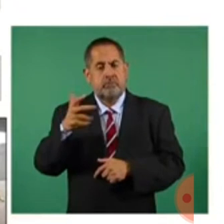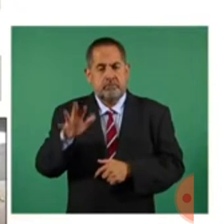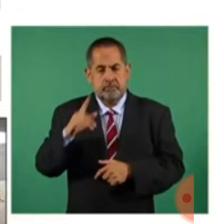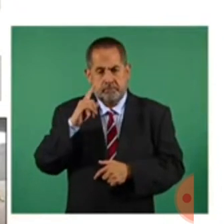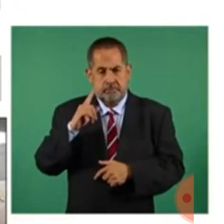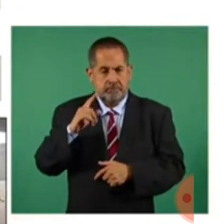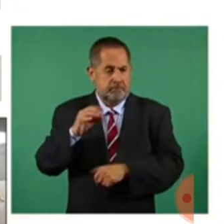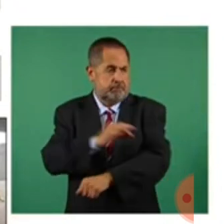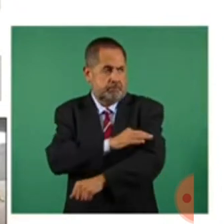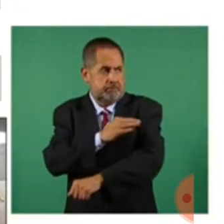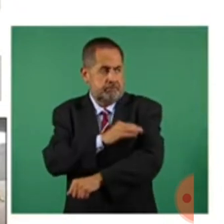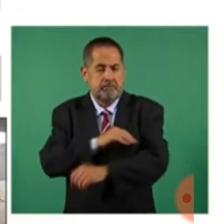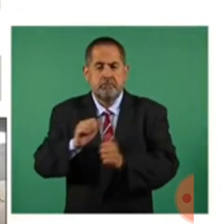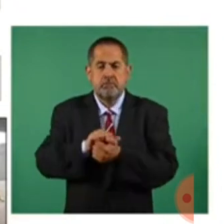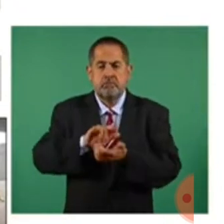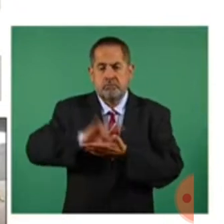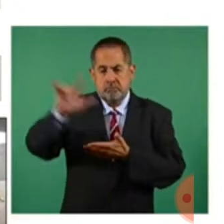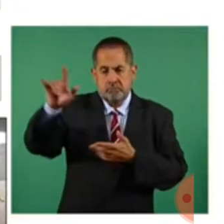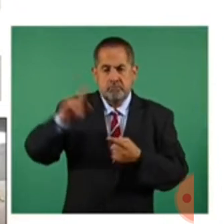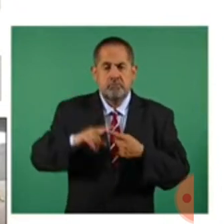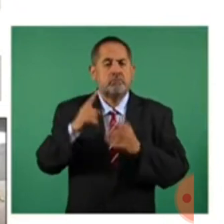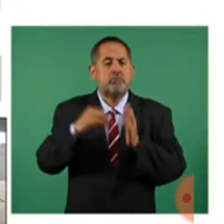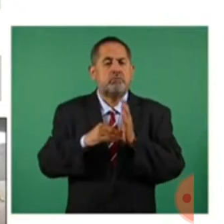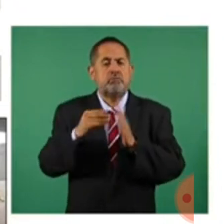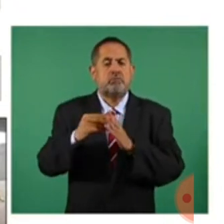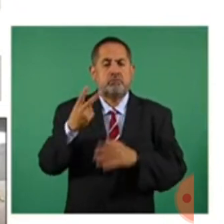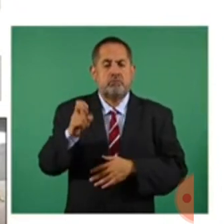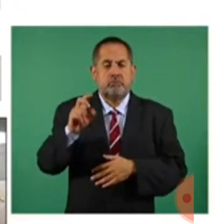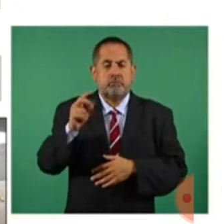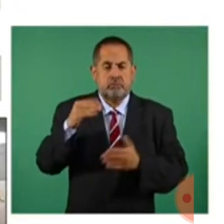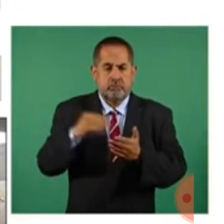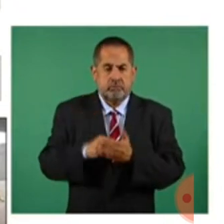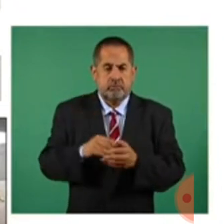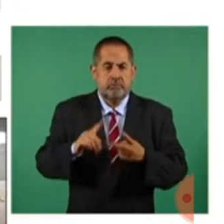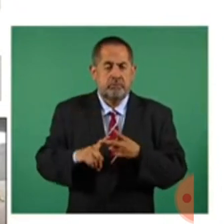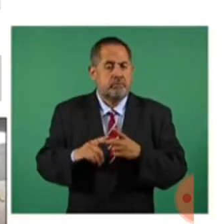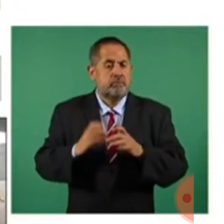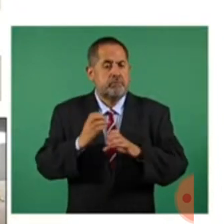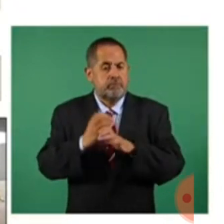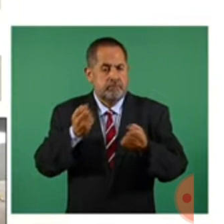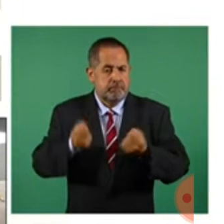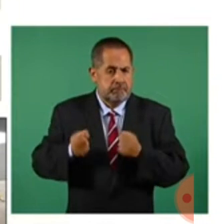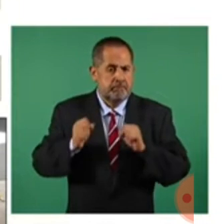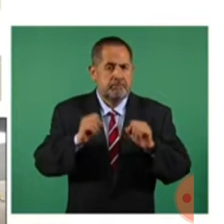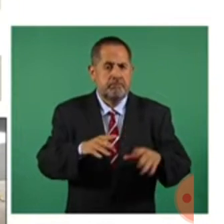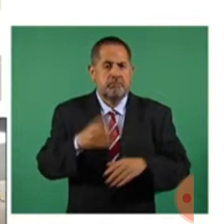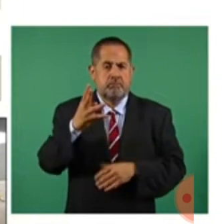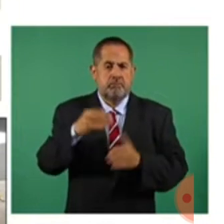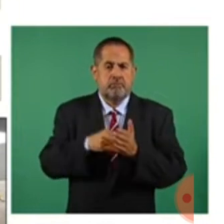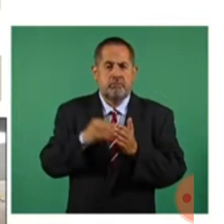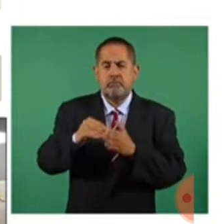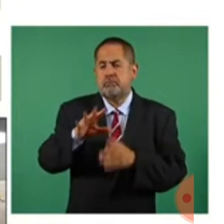5.740.810 vacunas, vía aérea 1.232.100, por vía terrestre